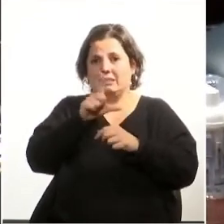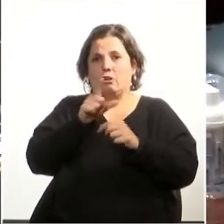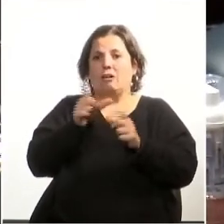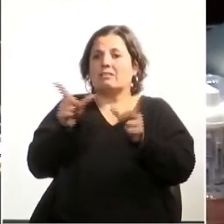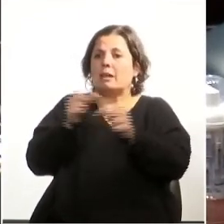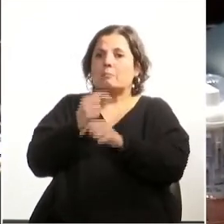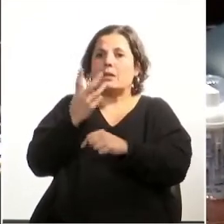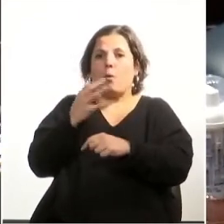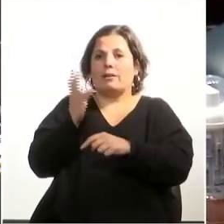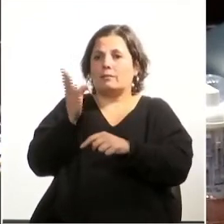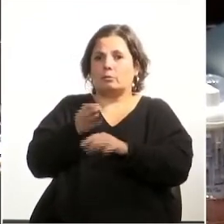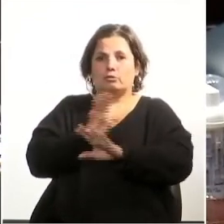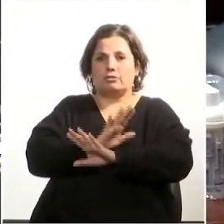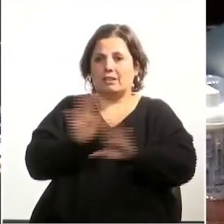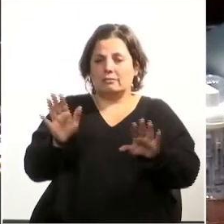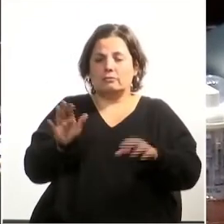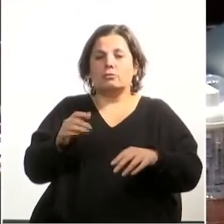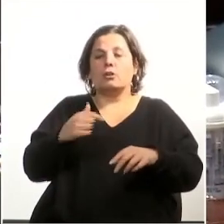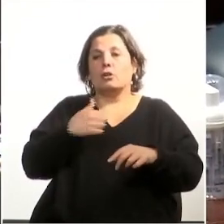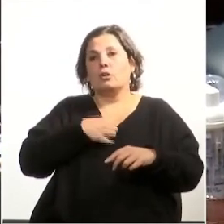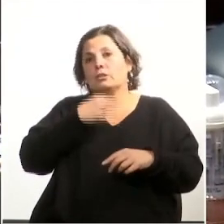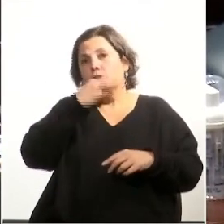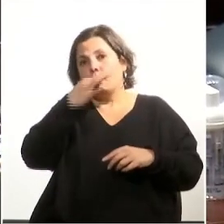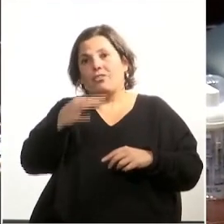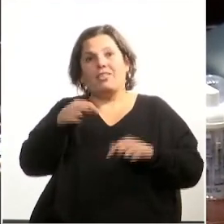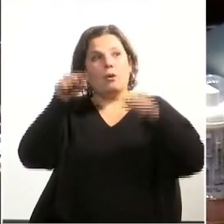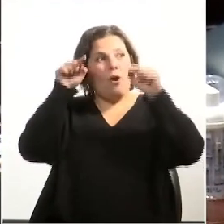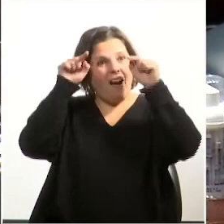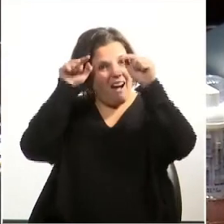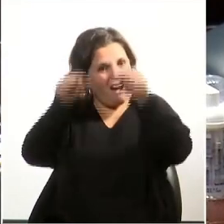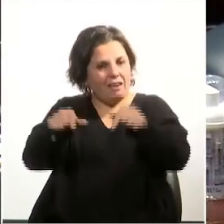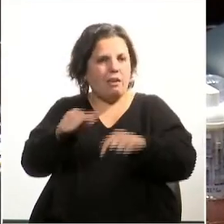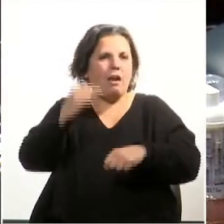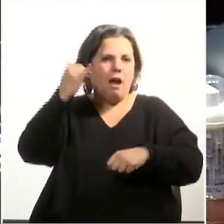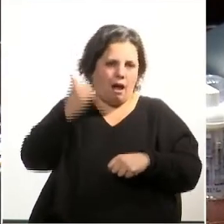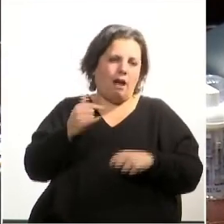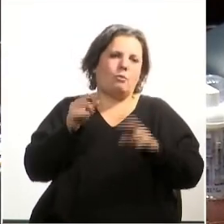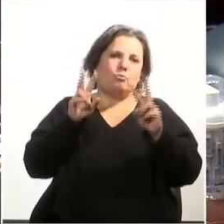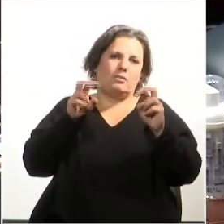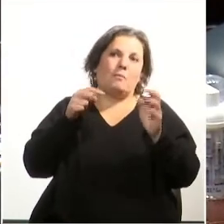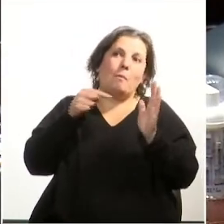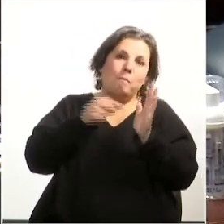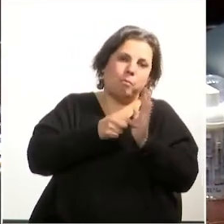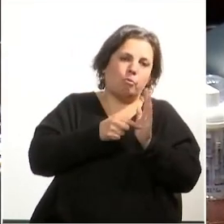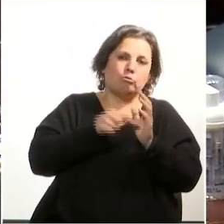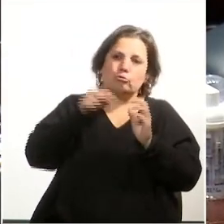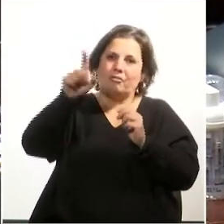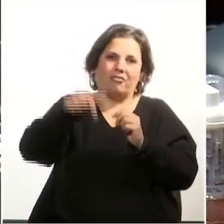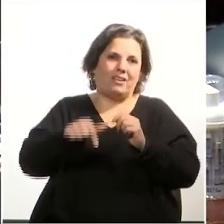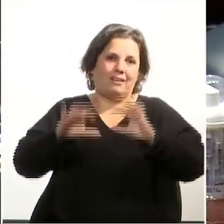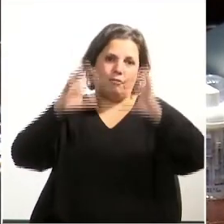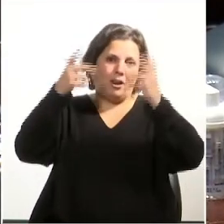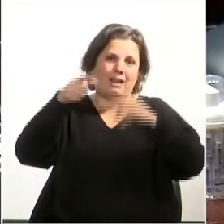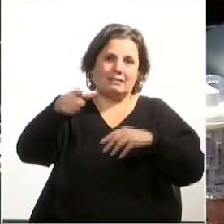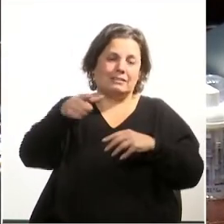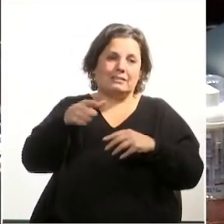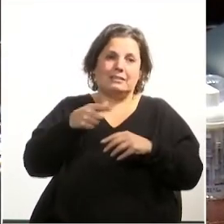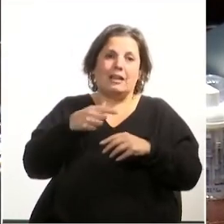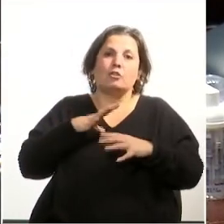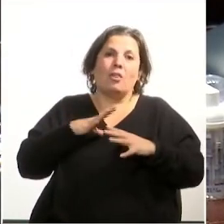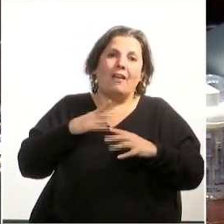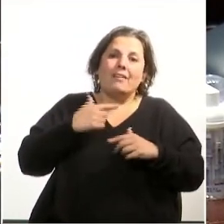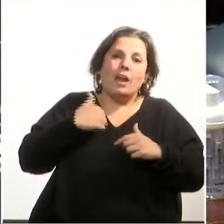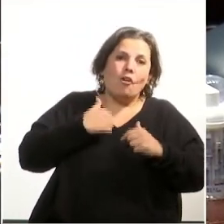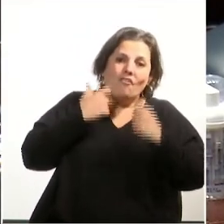media, yo digo que ahí tenemos un factor engendrador de violencia al que no le